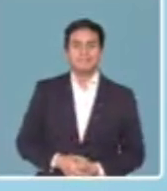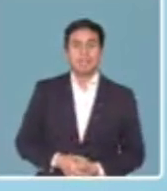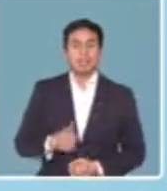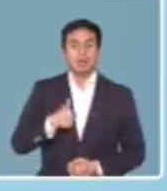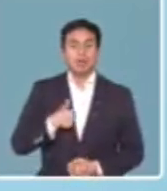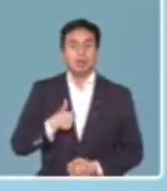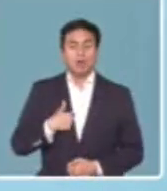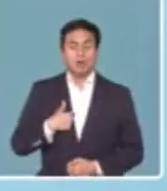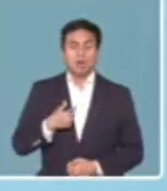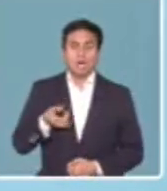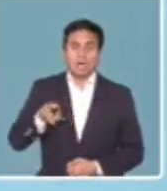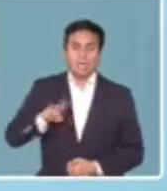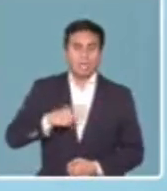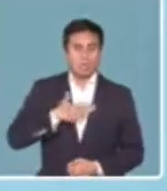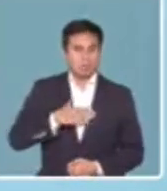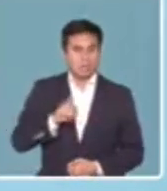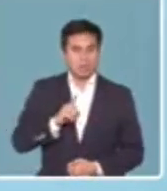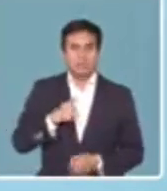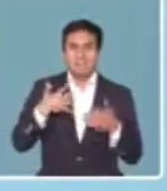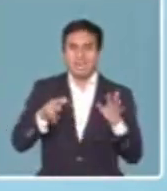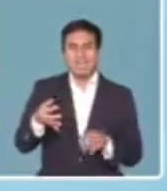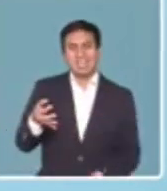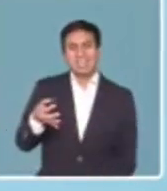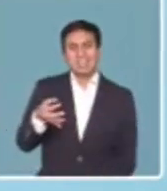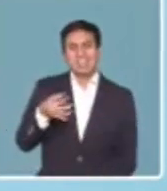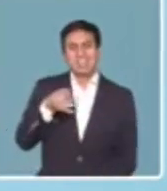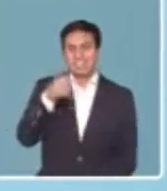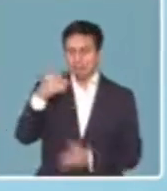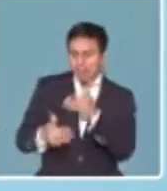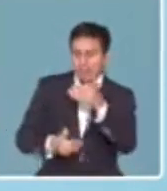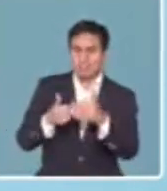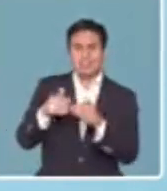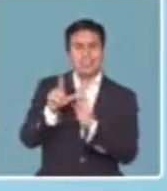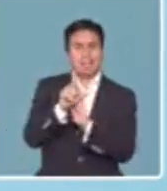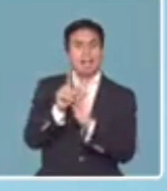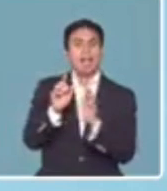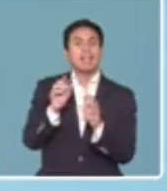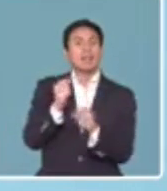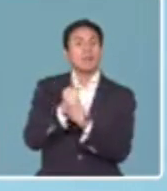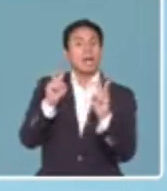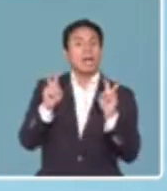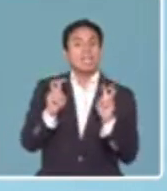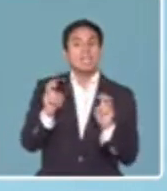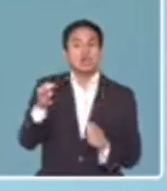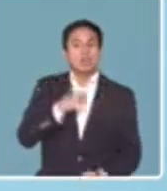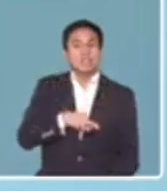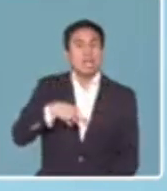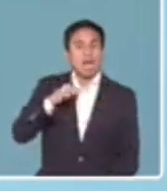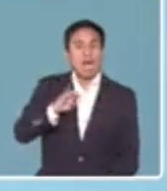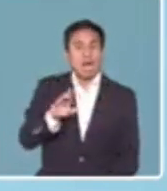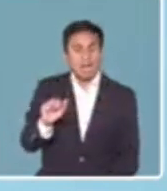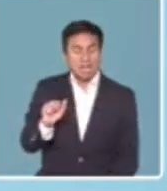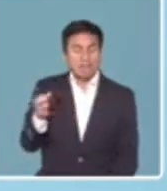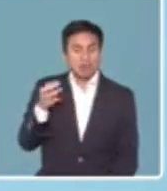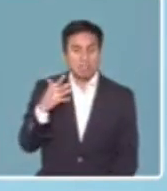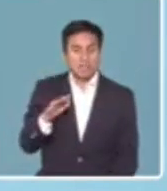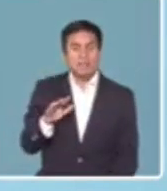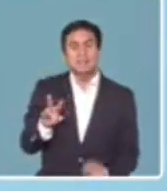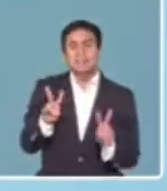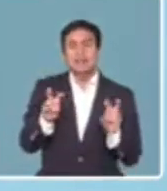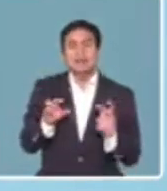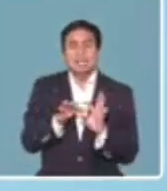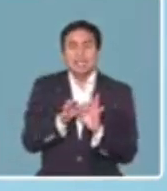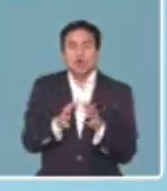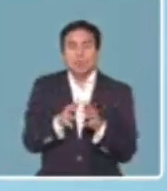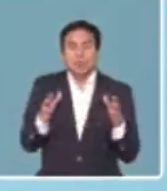No quiero reiterar lo que ya se dijo respecto a los otros avances en materia laboral, ya lo dijo bien la ministra Jara, solo les agradezco mucho